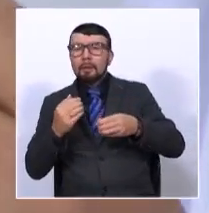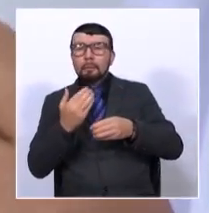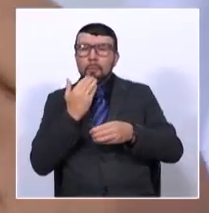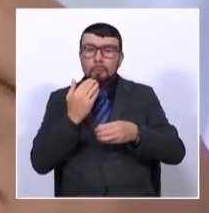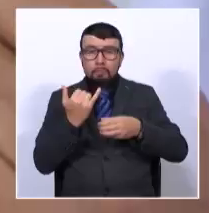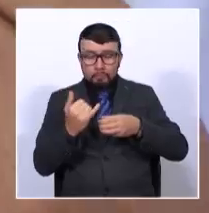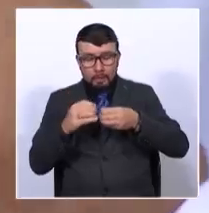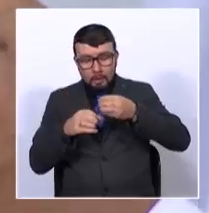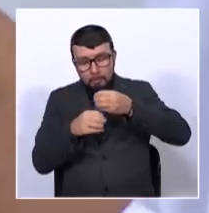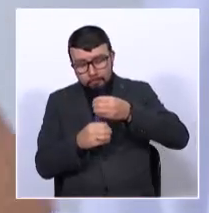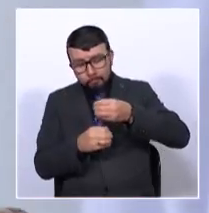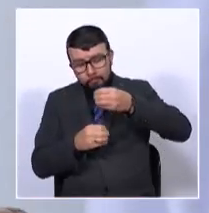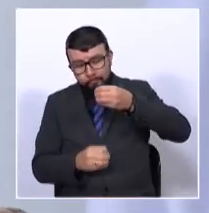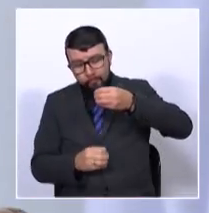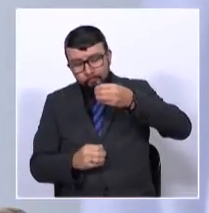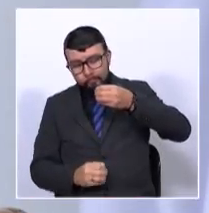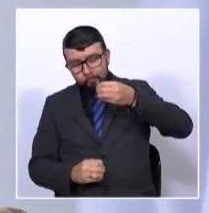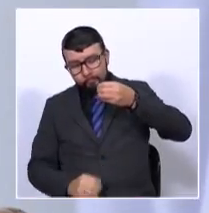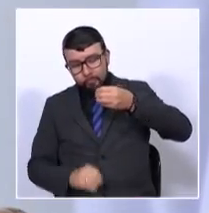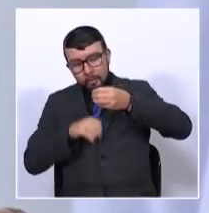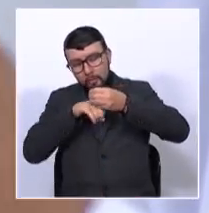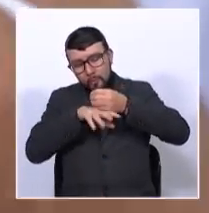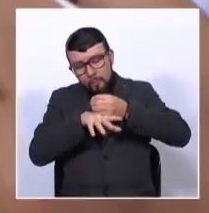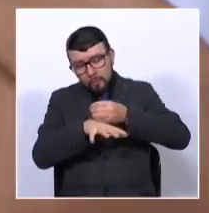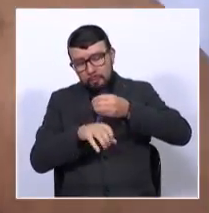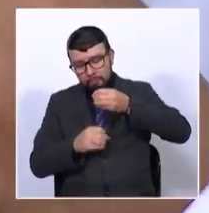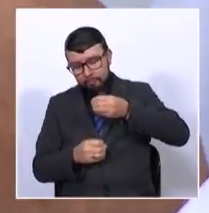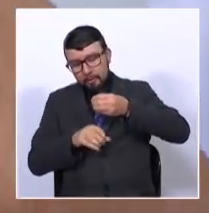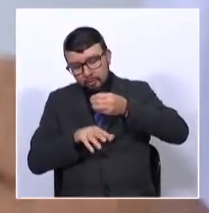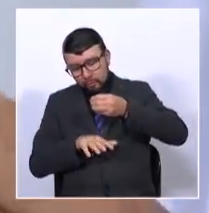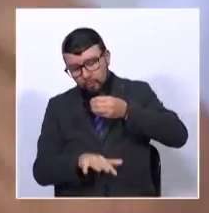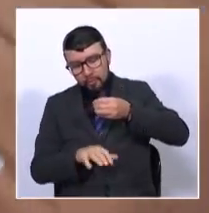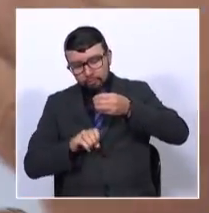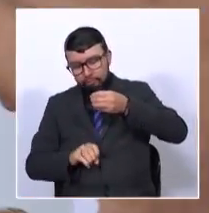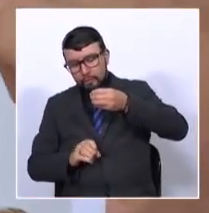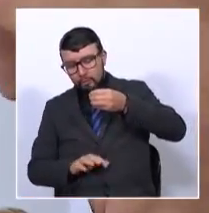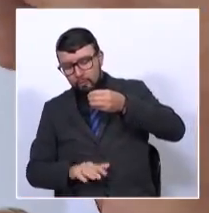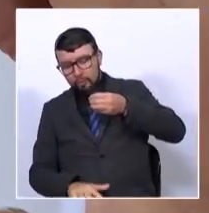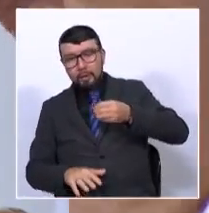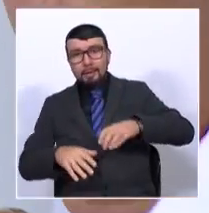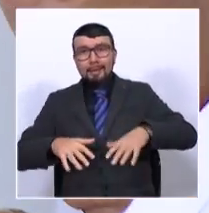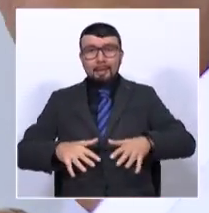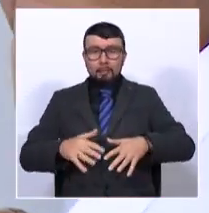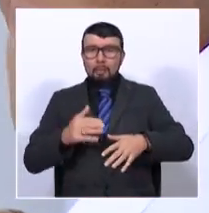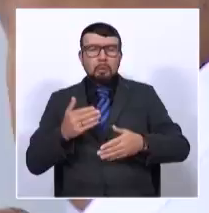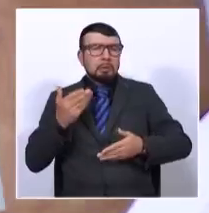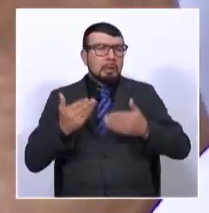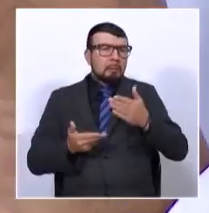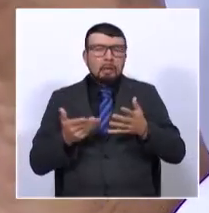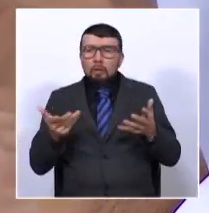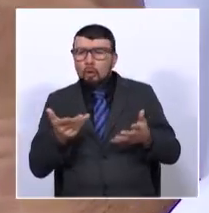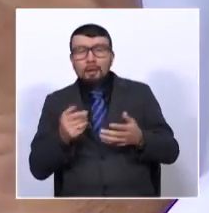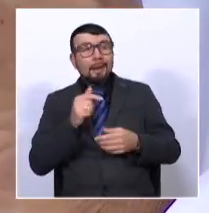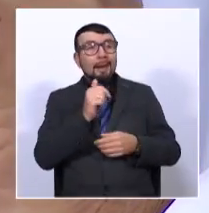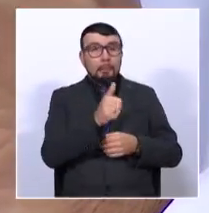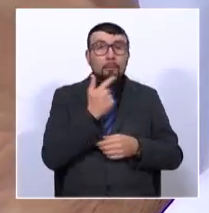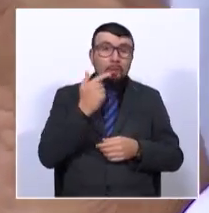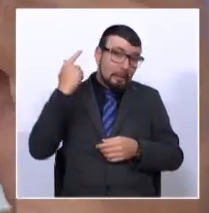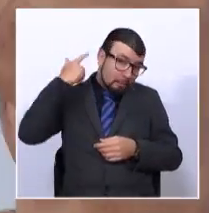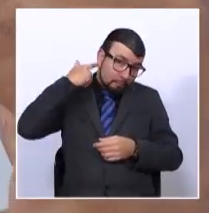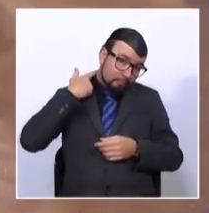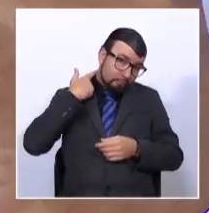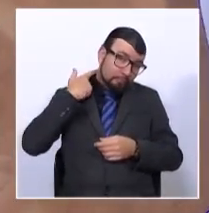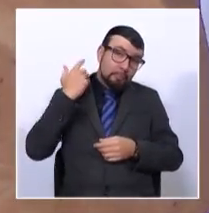los nerviecitos que van a inervar toda la musculatura dependiendo del sector. En este caso estamos refiriendo a la parte